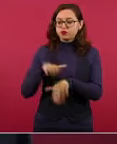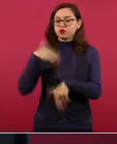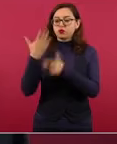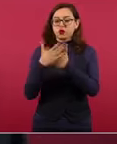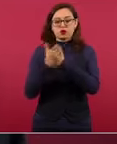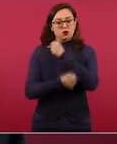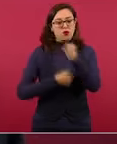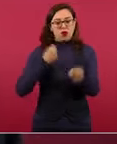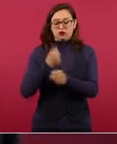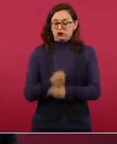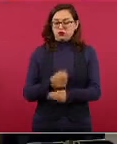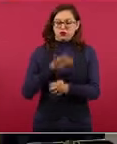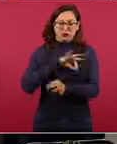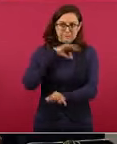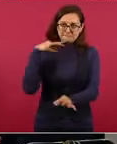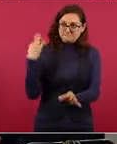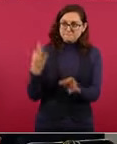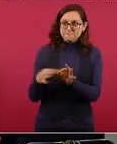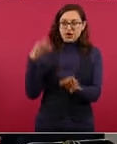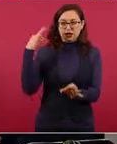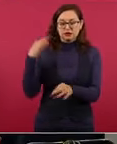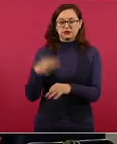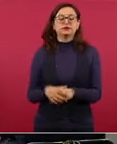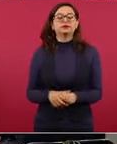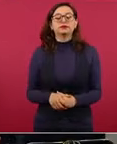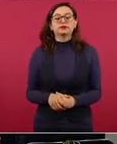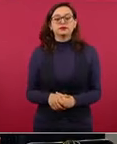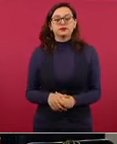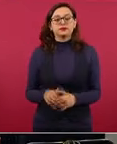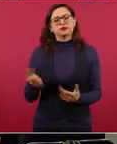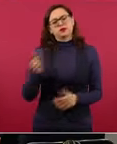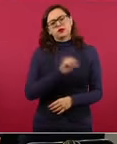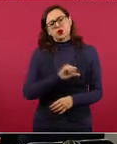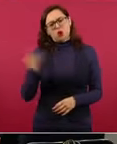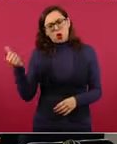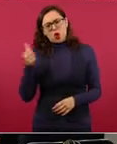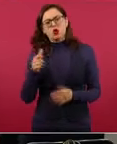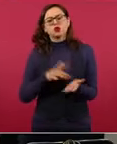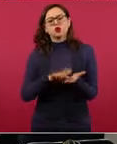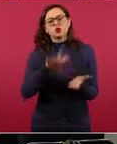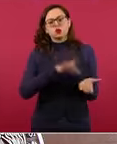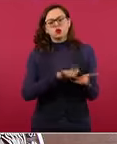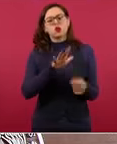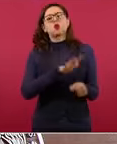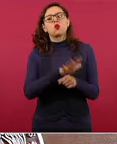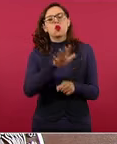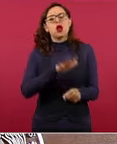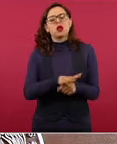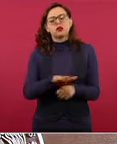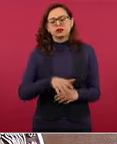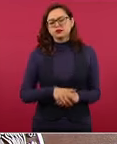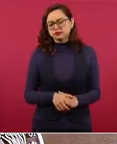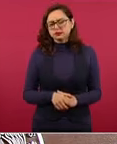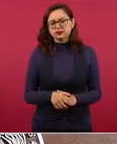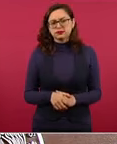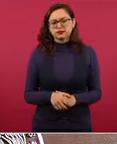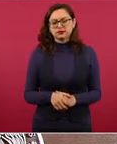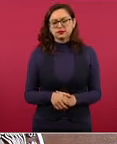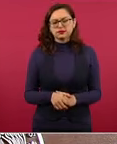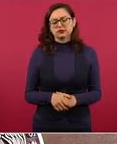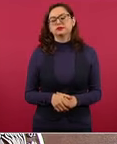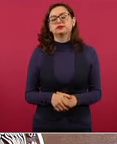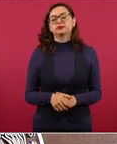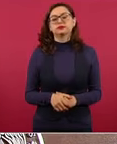próximo que más ha apoyado el gobierno federal al gobierno del nuevo león es considerando que actualmente